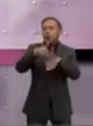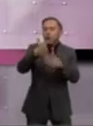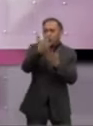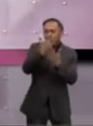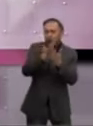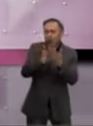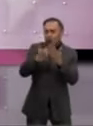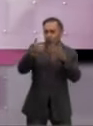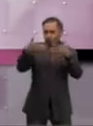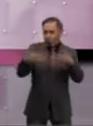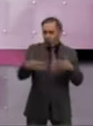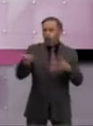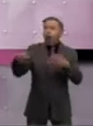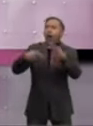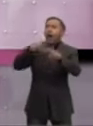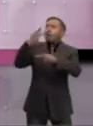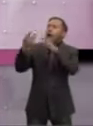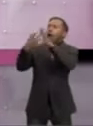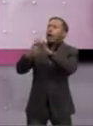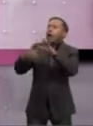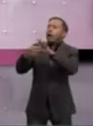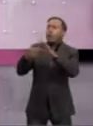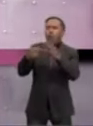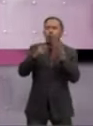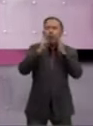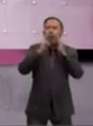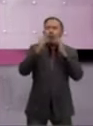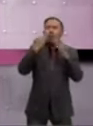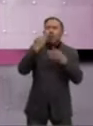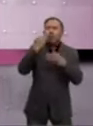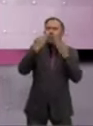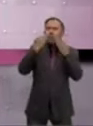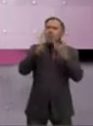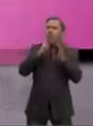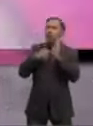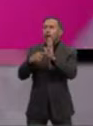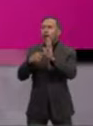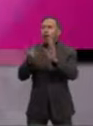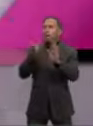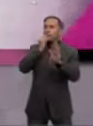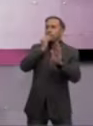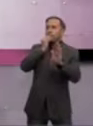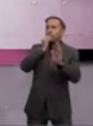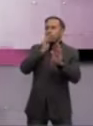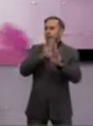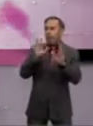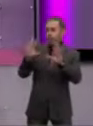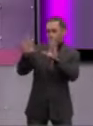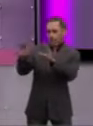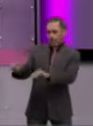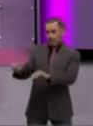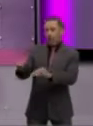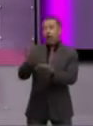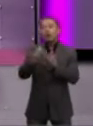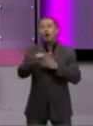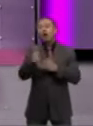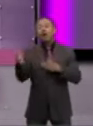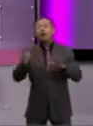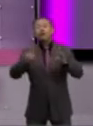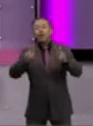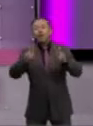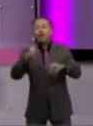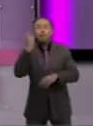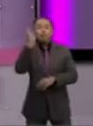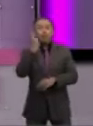mata relato, pero también podemos ver política social. Incremento a las pensiones también va a un aumento